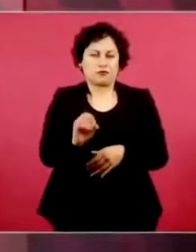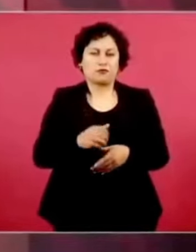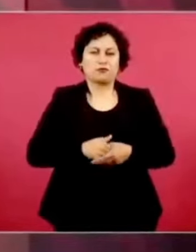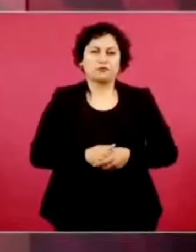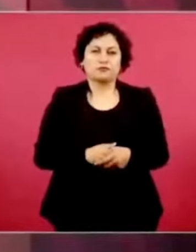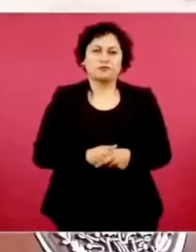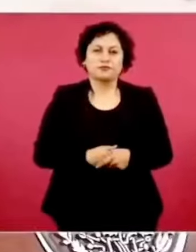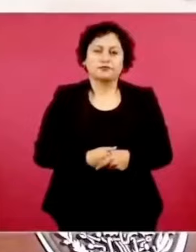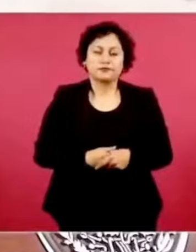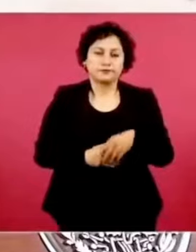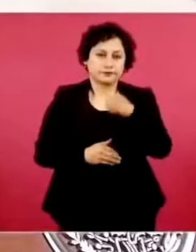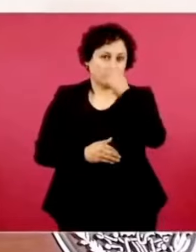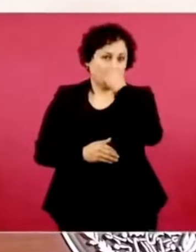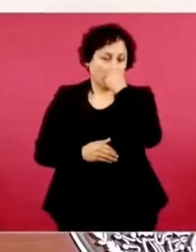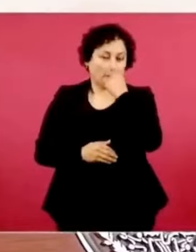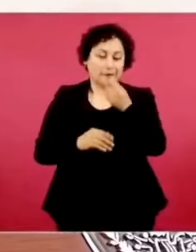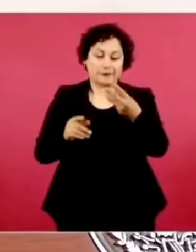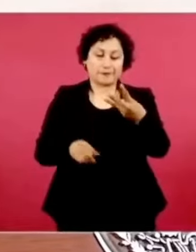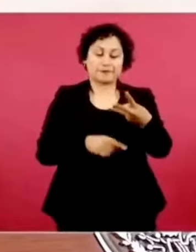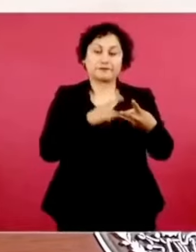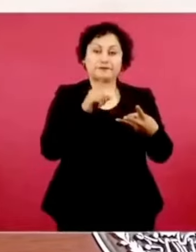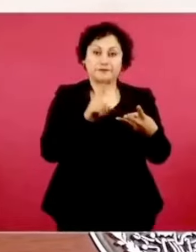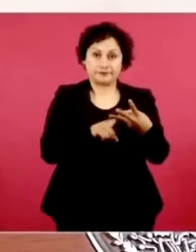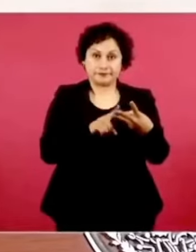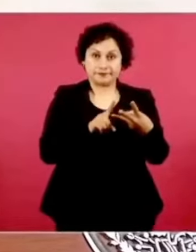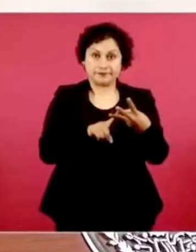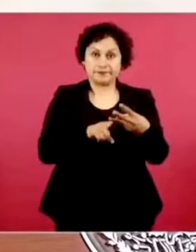Lo tercero.